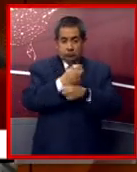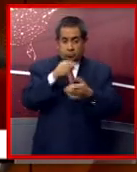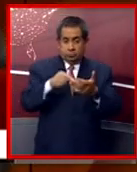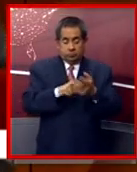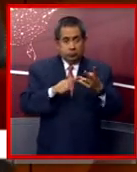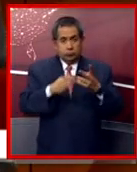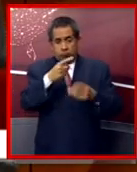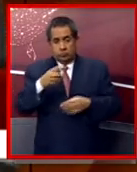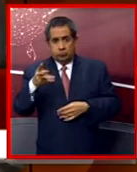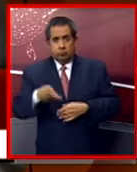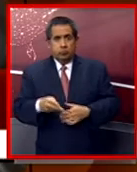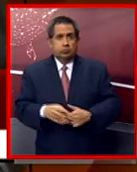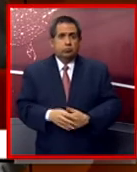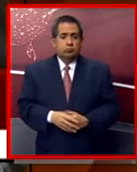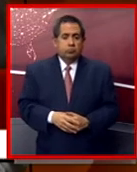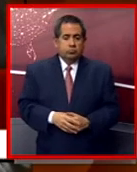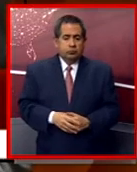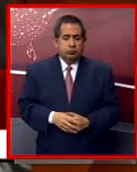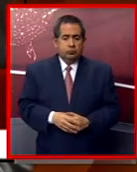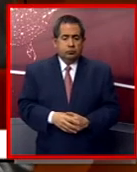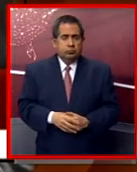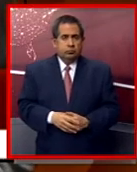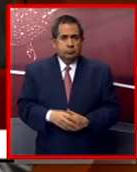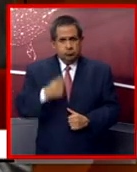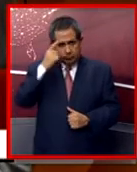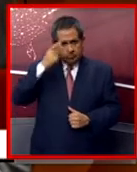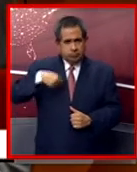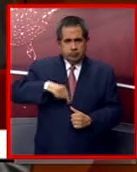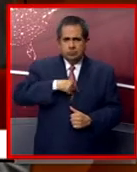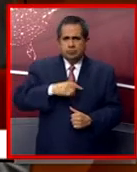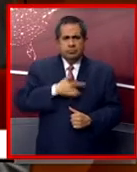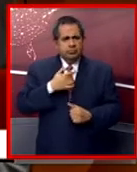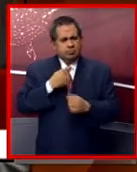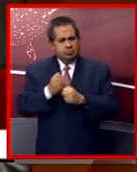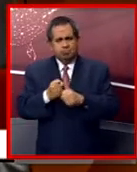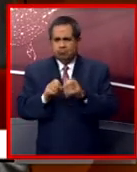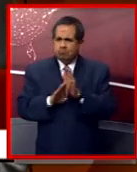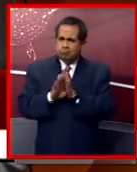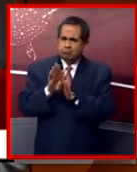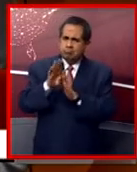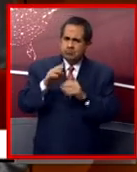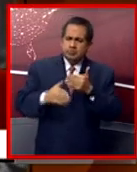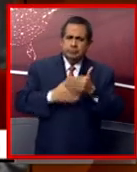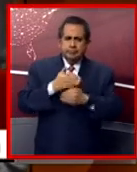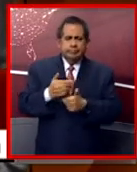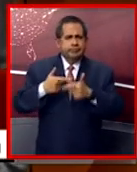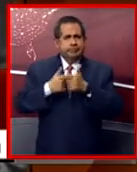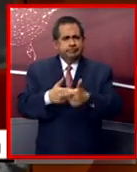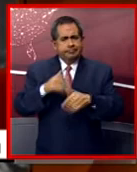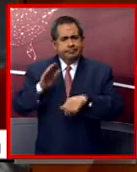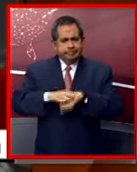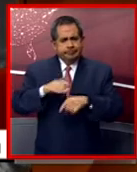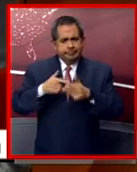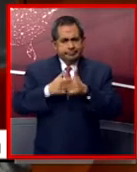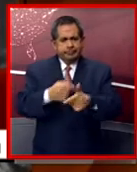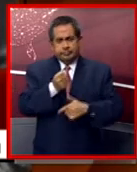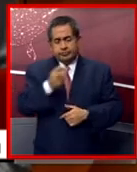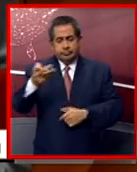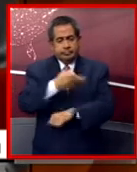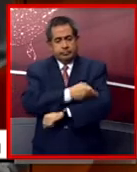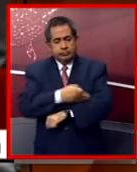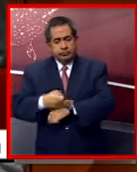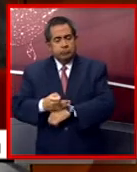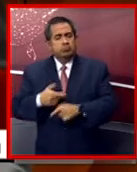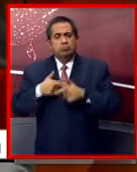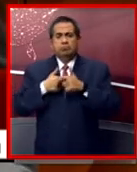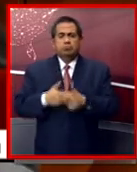media mexicana está creciendo y para asegurarnos de que este crecimiento continúe tenemos que asegurarnos de que las familias